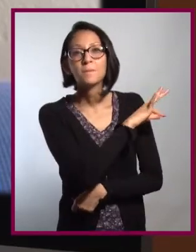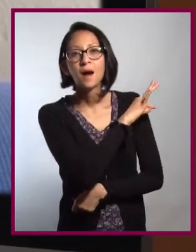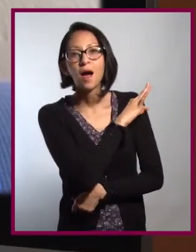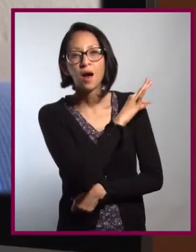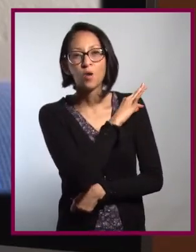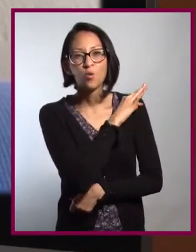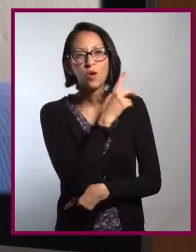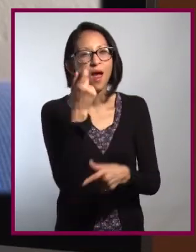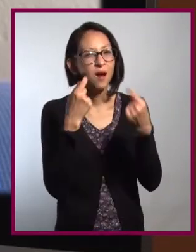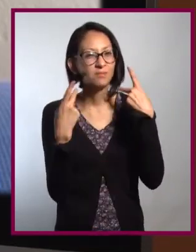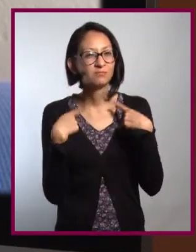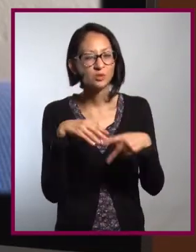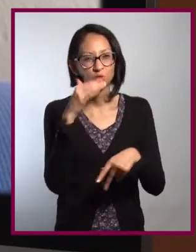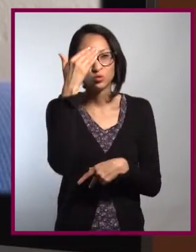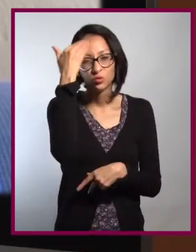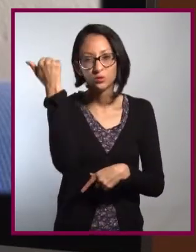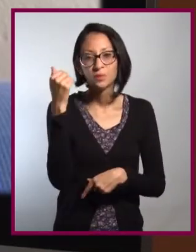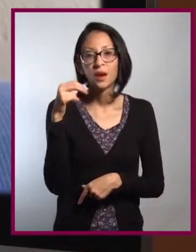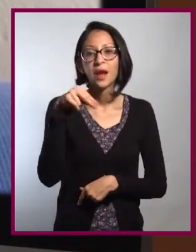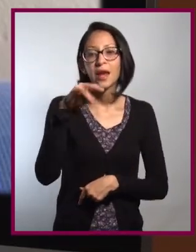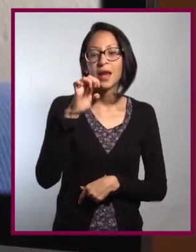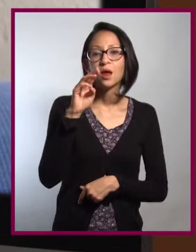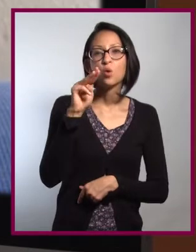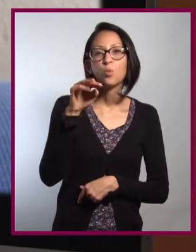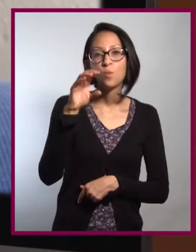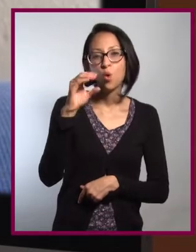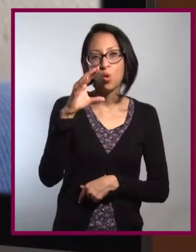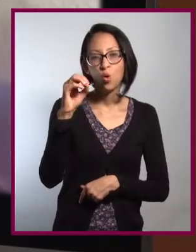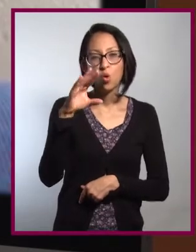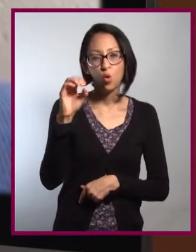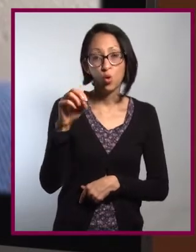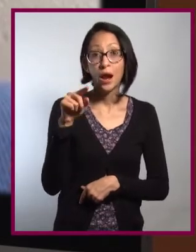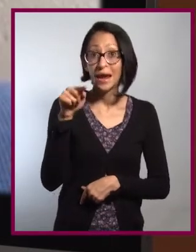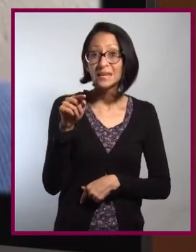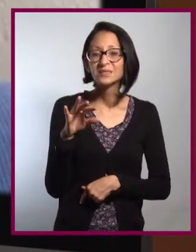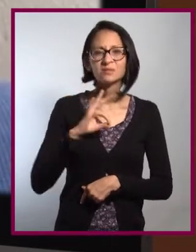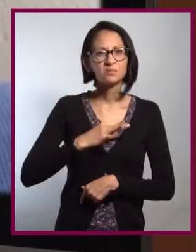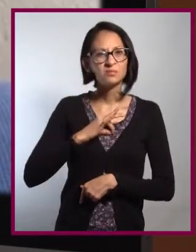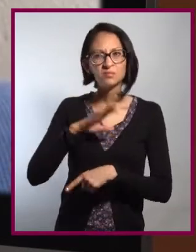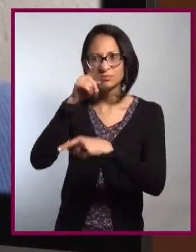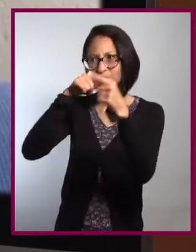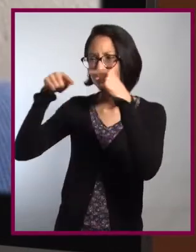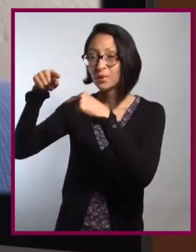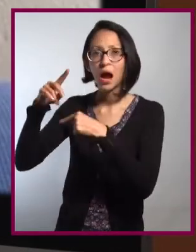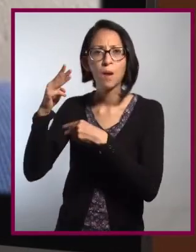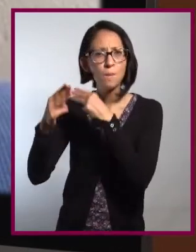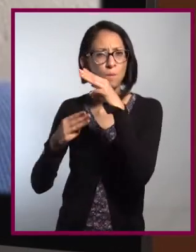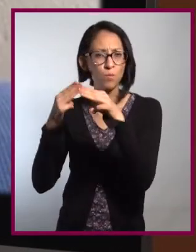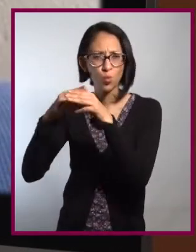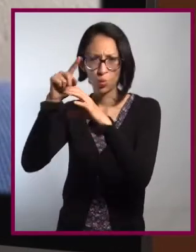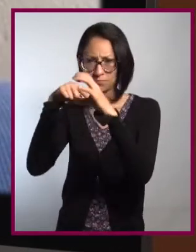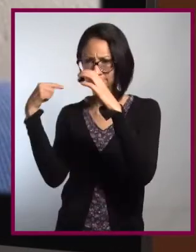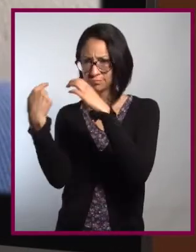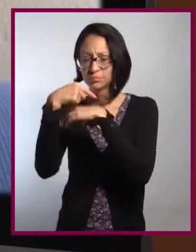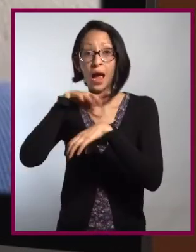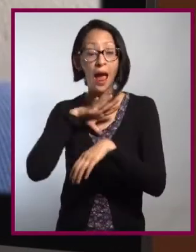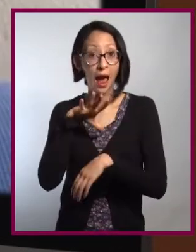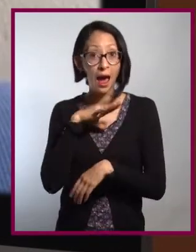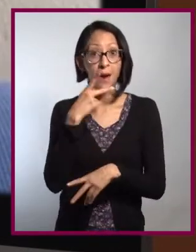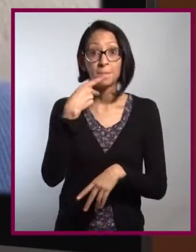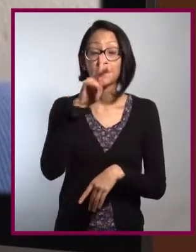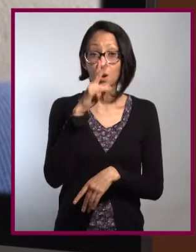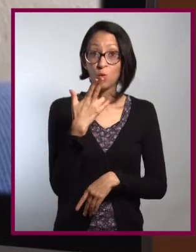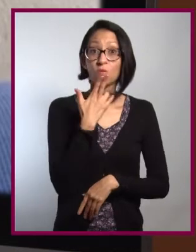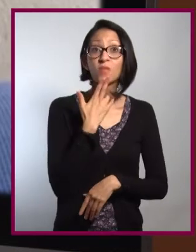y difundida, que es la del neumococo. Esta es una bacteria que existe en todas las partes del mundo, de tal forma que una persona diabética